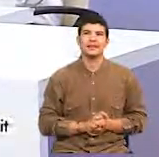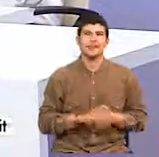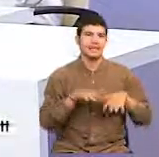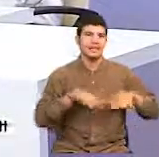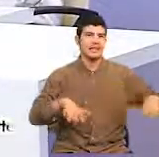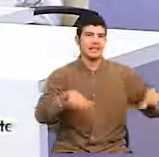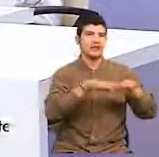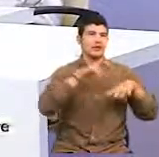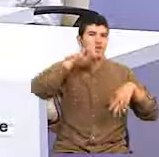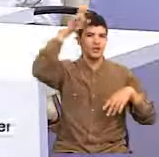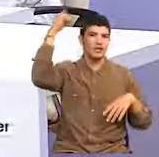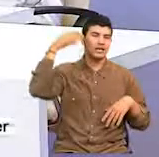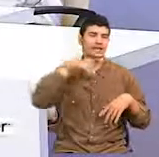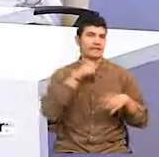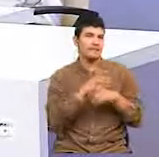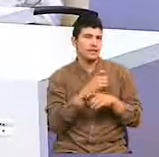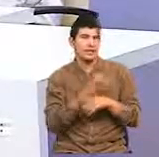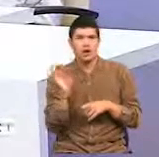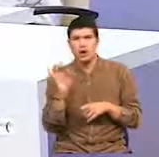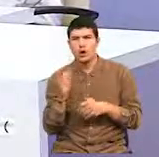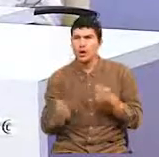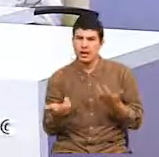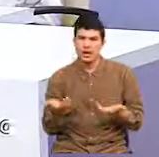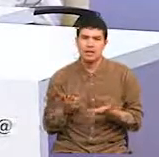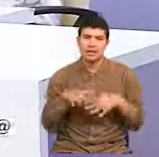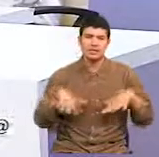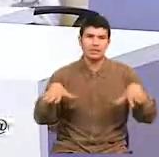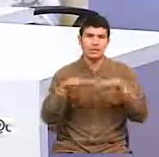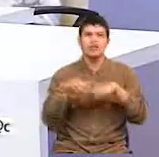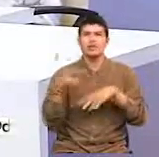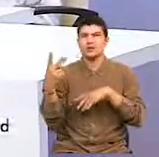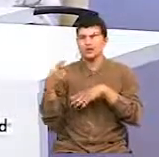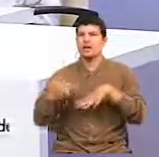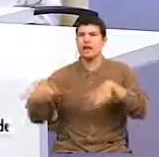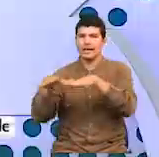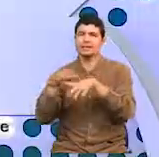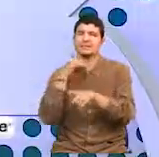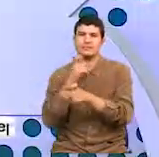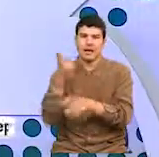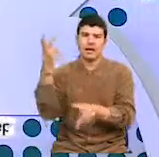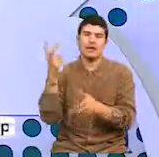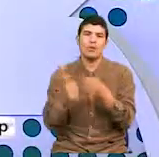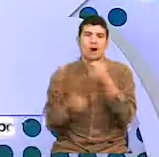¿Norte de Santander es la más complicada o no? Tenemos dos áreas críticas,